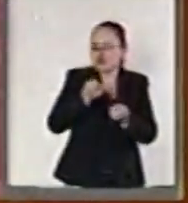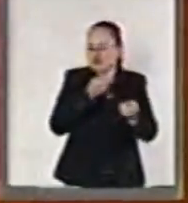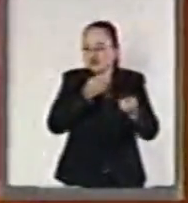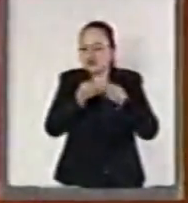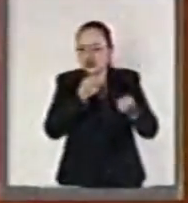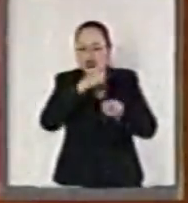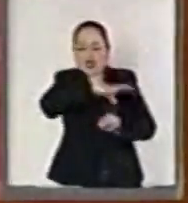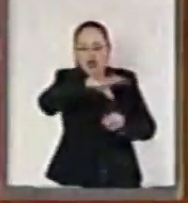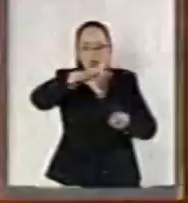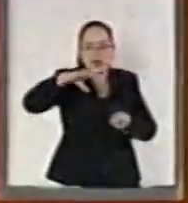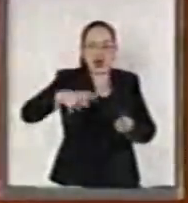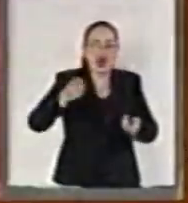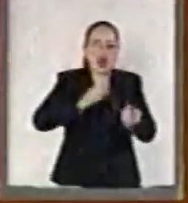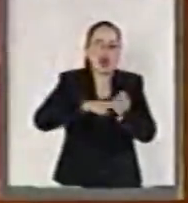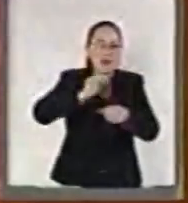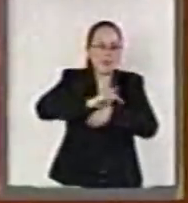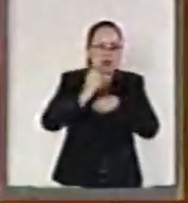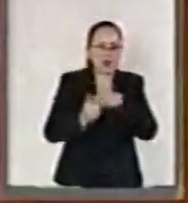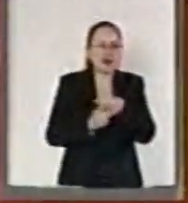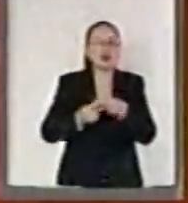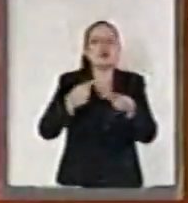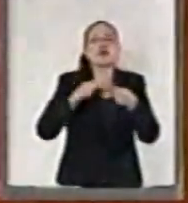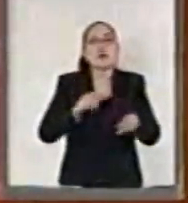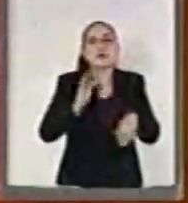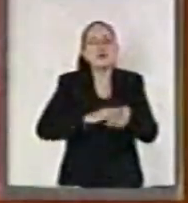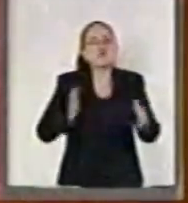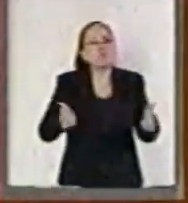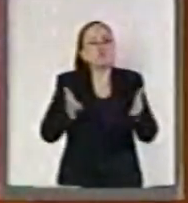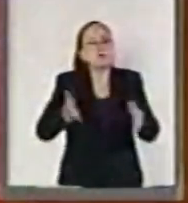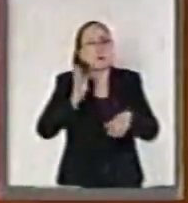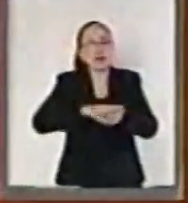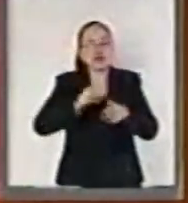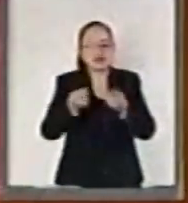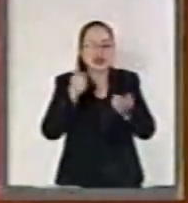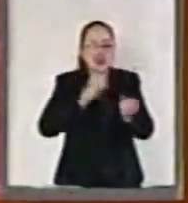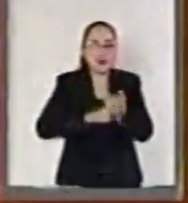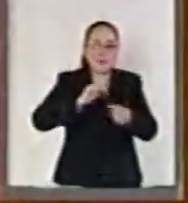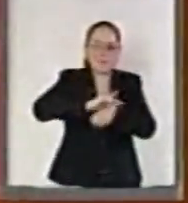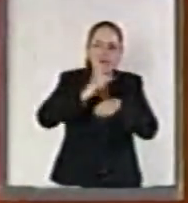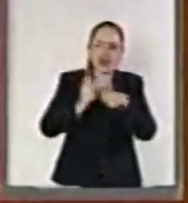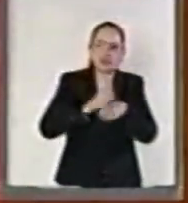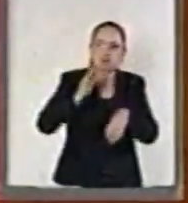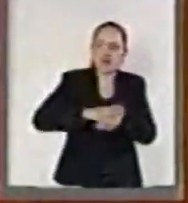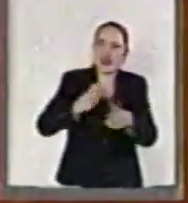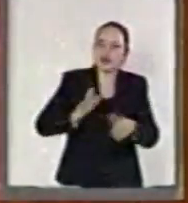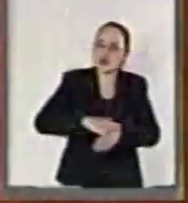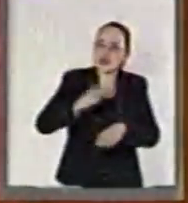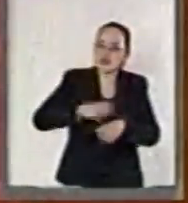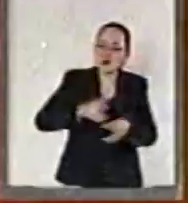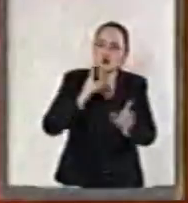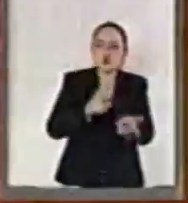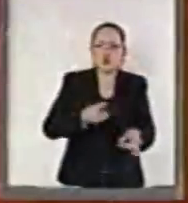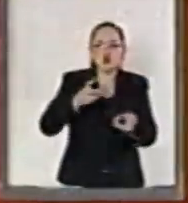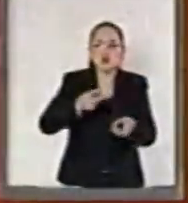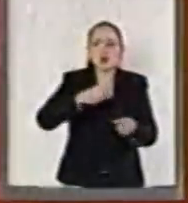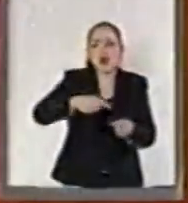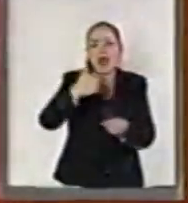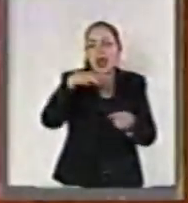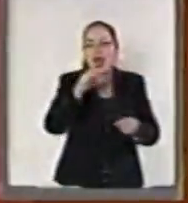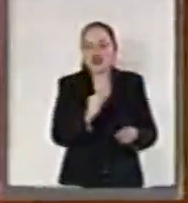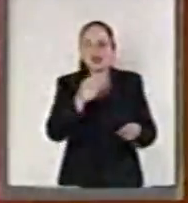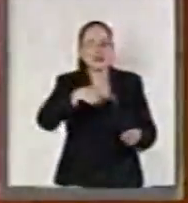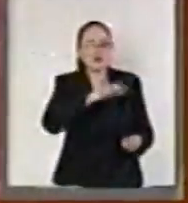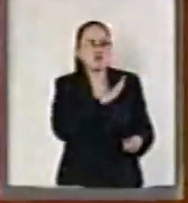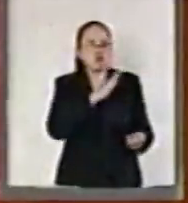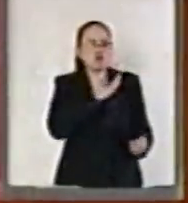distintas zonas del país, incentivar la mayor producción nacional de posible de gas, etcétera,